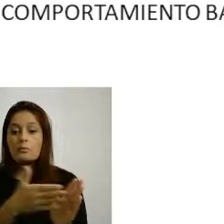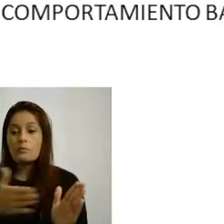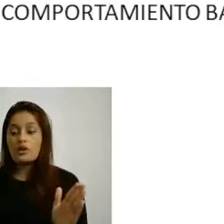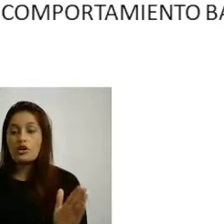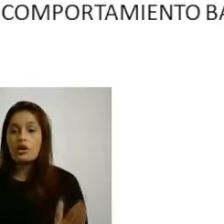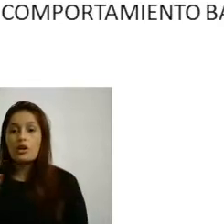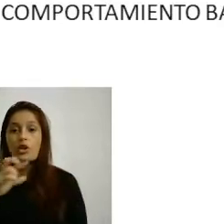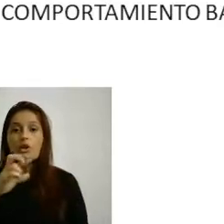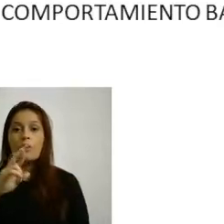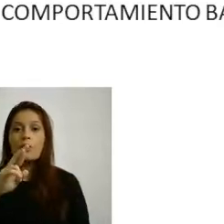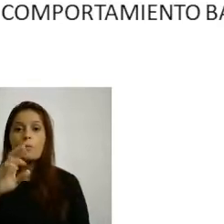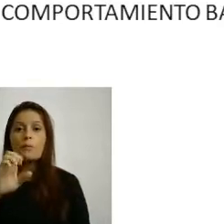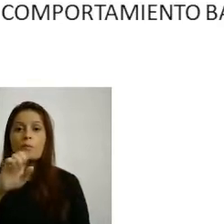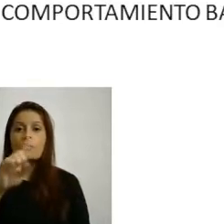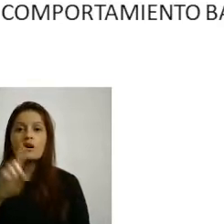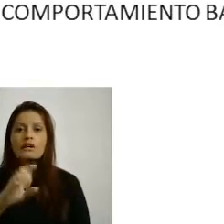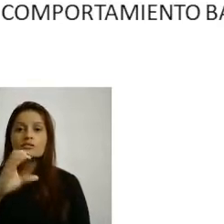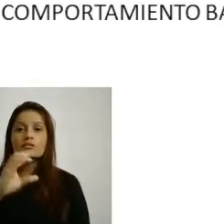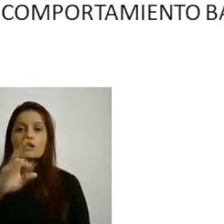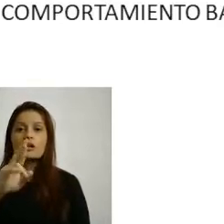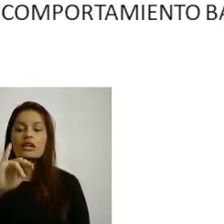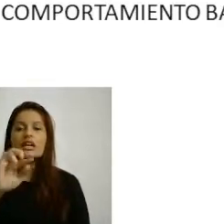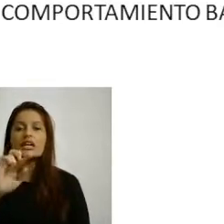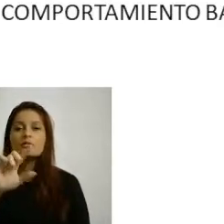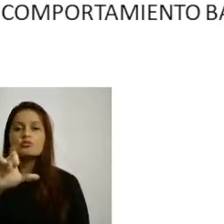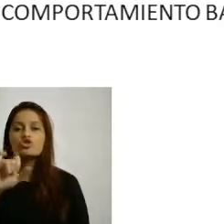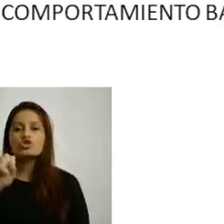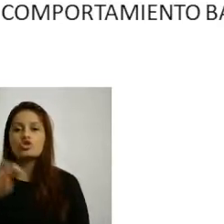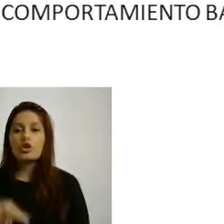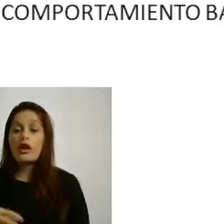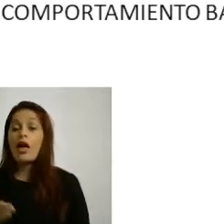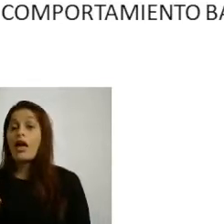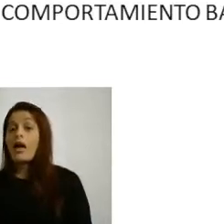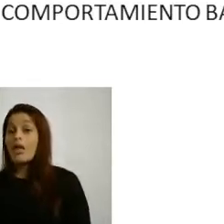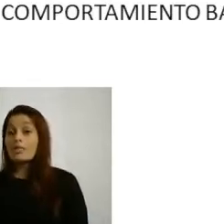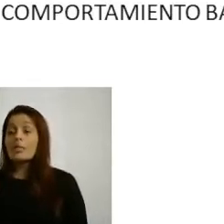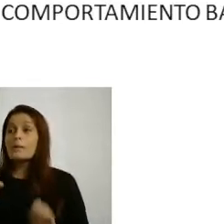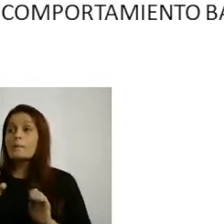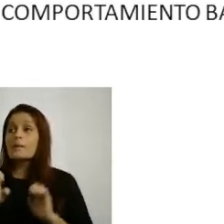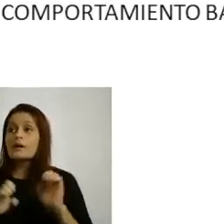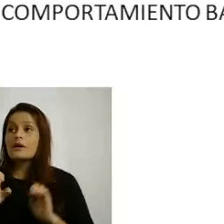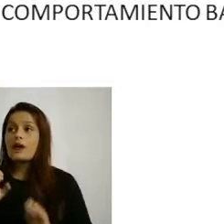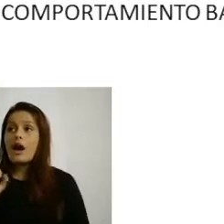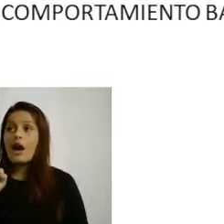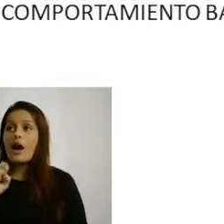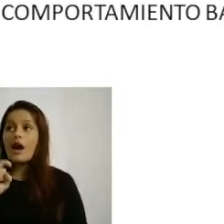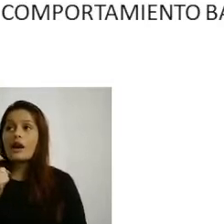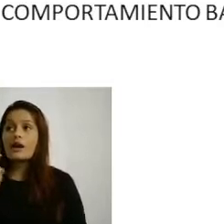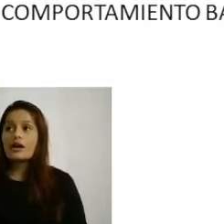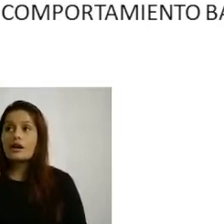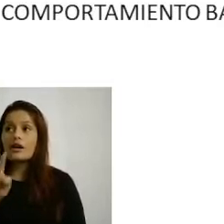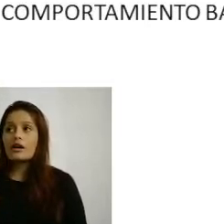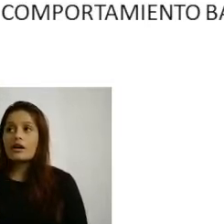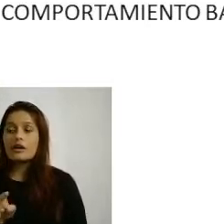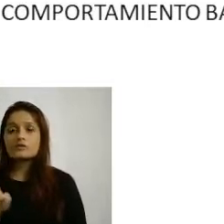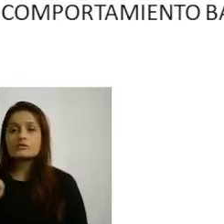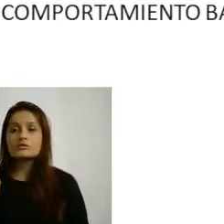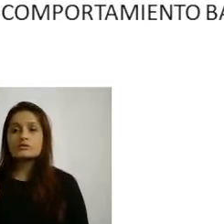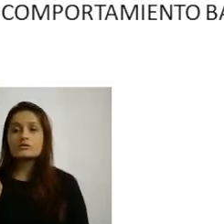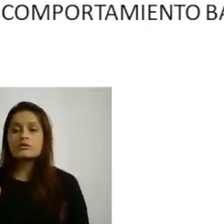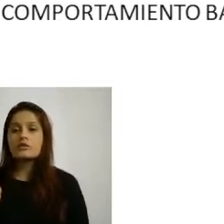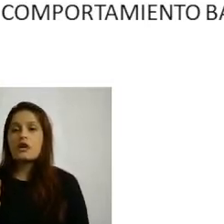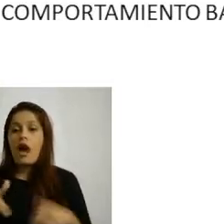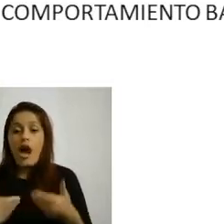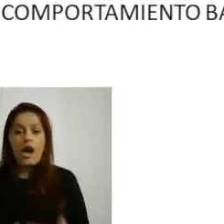prescripción. En la oportunidad anterior se la adjudicó la empresa AGS, Asesoría y Gestión, no es ninguna de las que